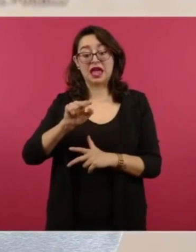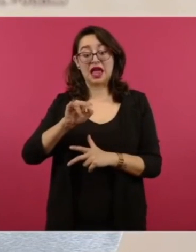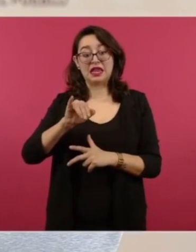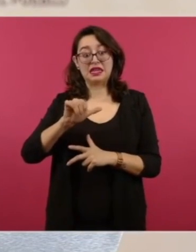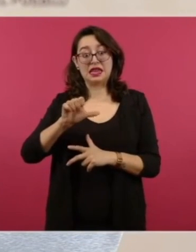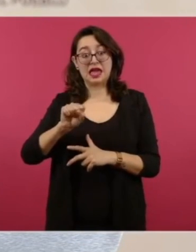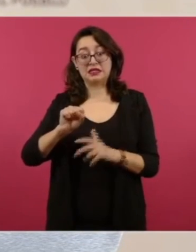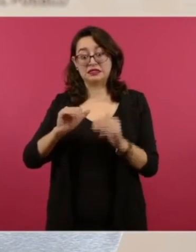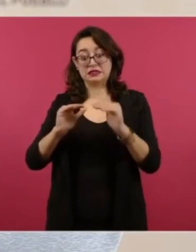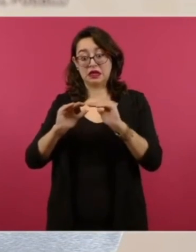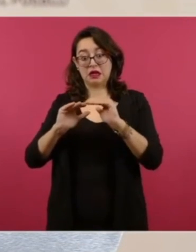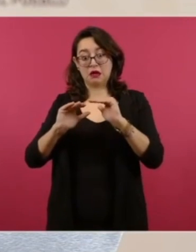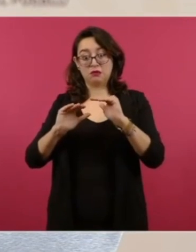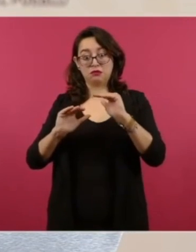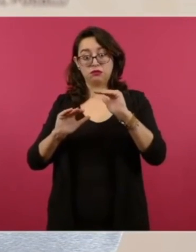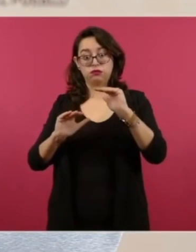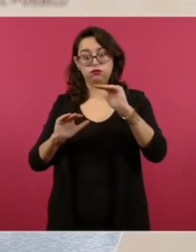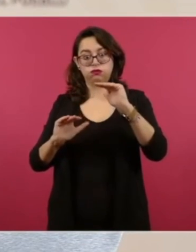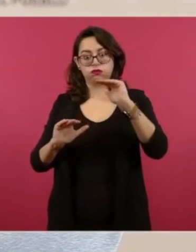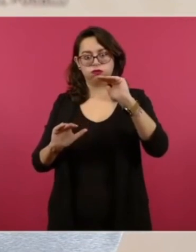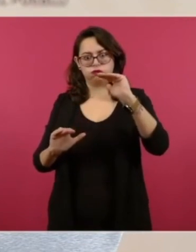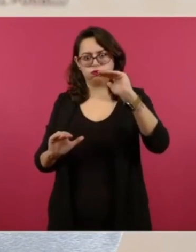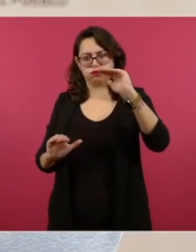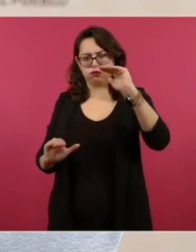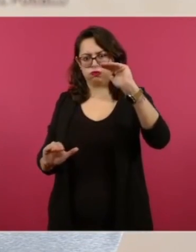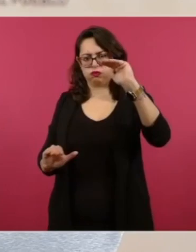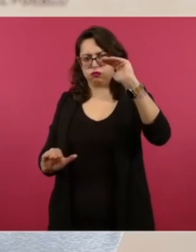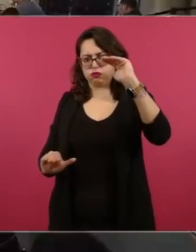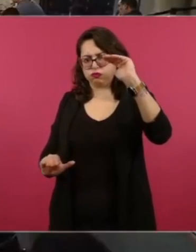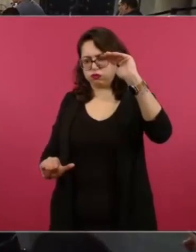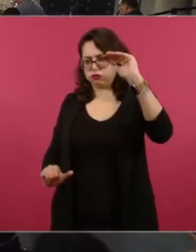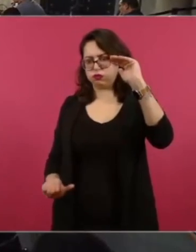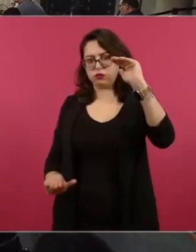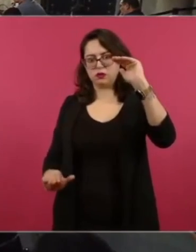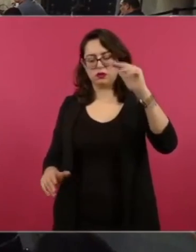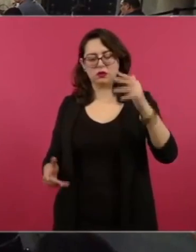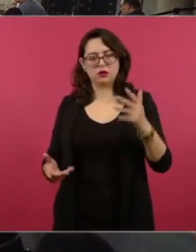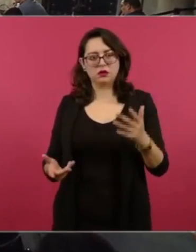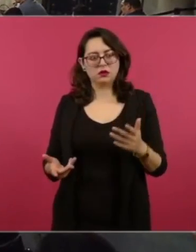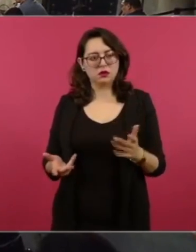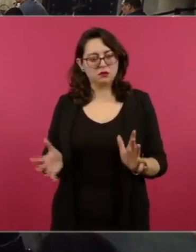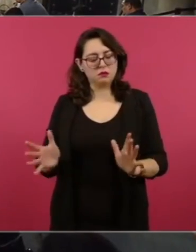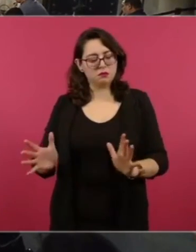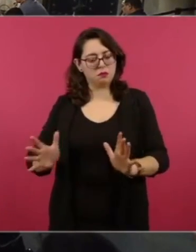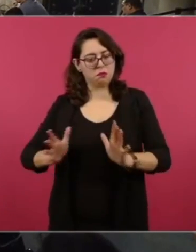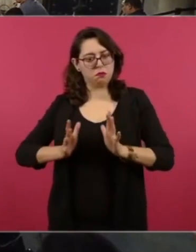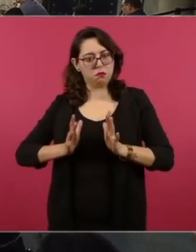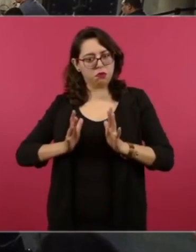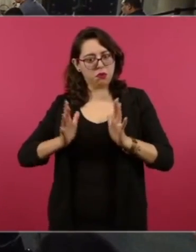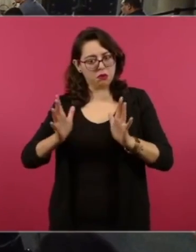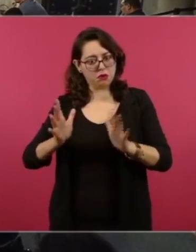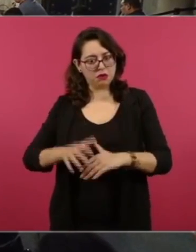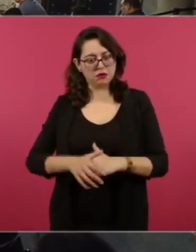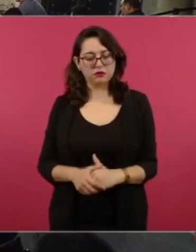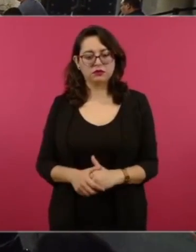Ahora lo van a ver. Esto del Banco Mundial y de otro organismo, sí,